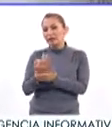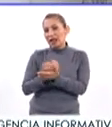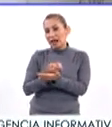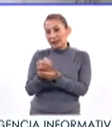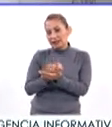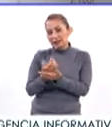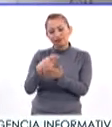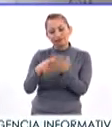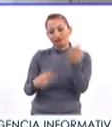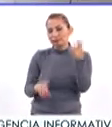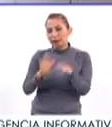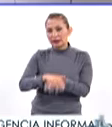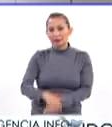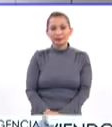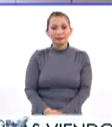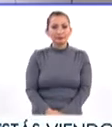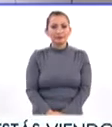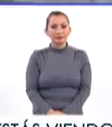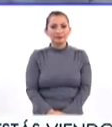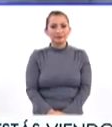finanzas, entre otras.